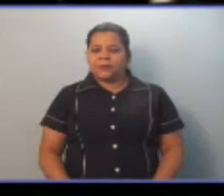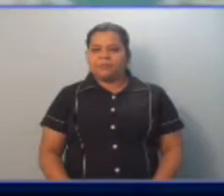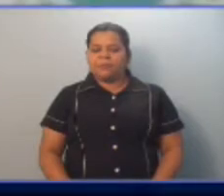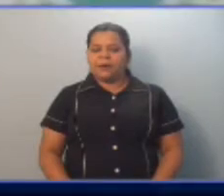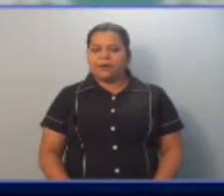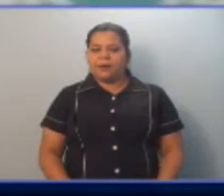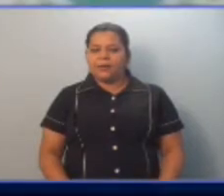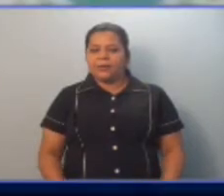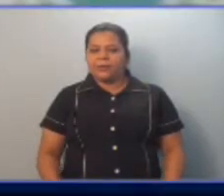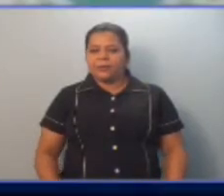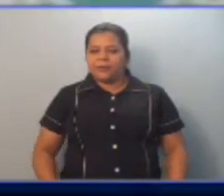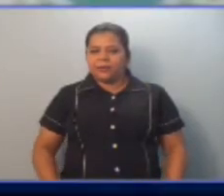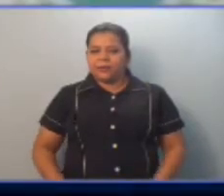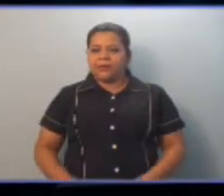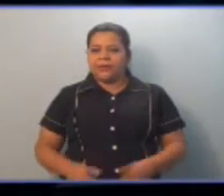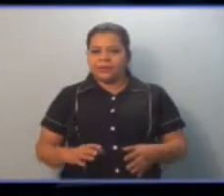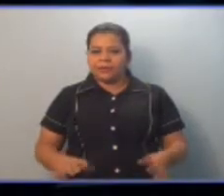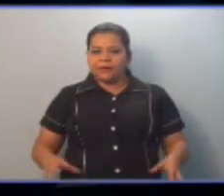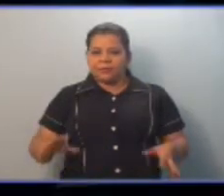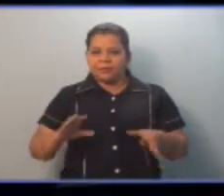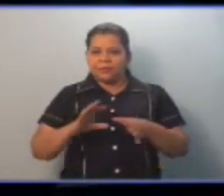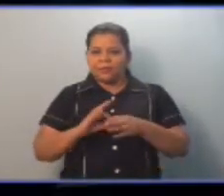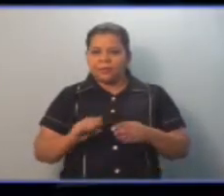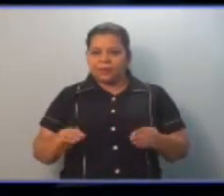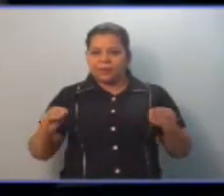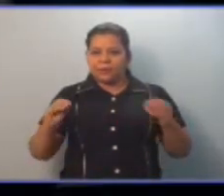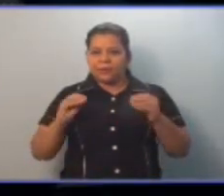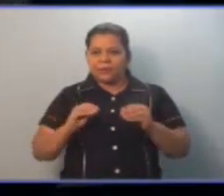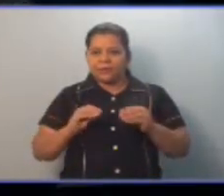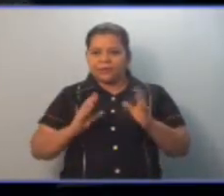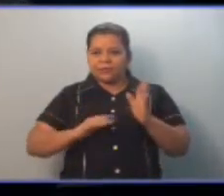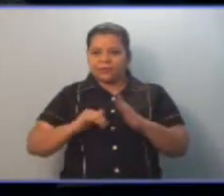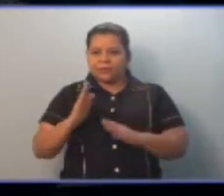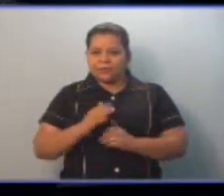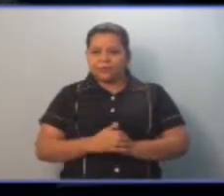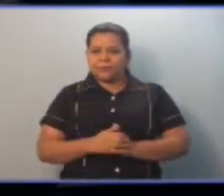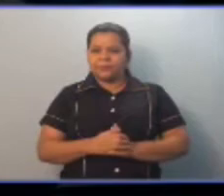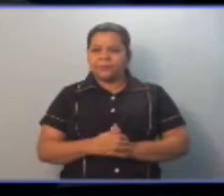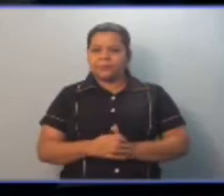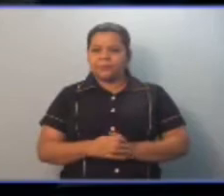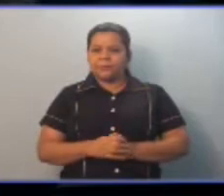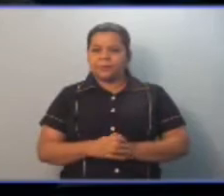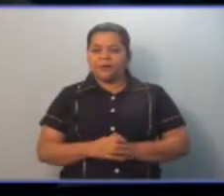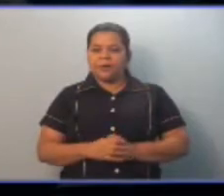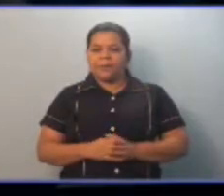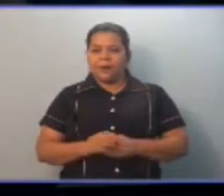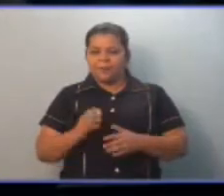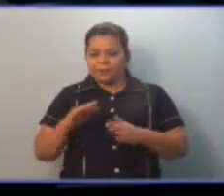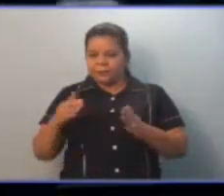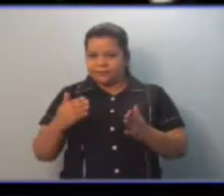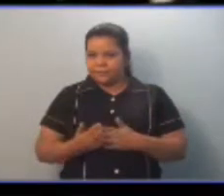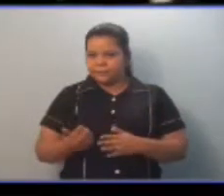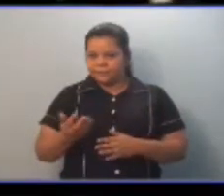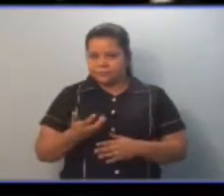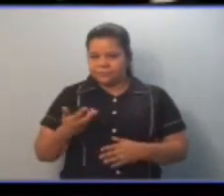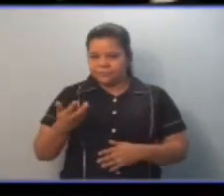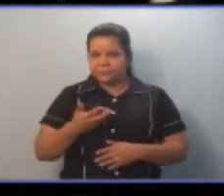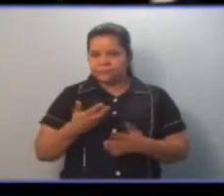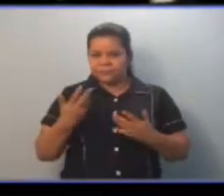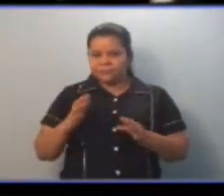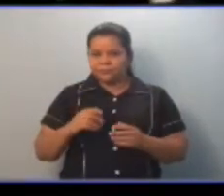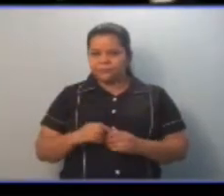Seguiríamos en el orden. Diputado Mario Alberto Tenorio.